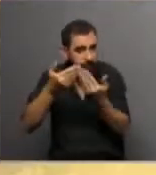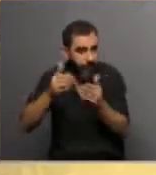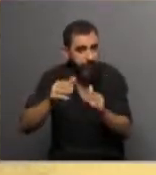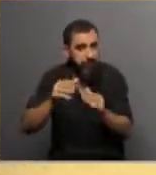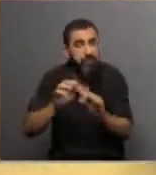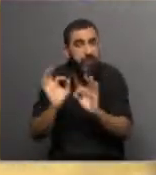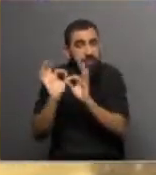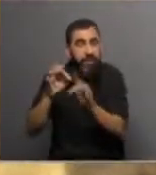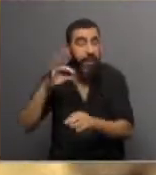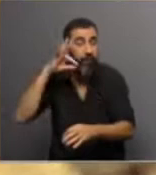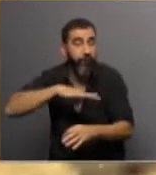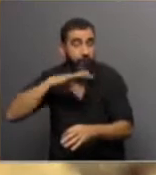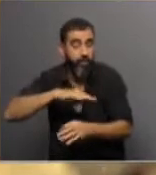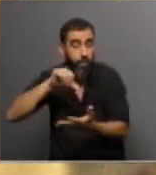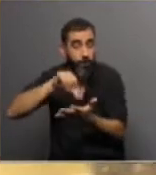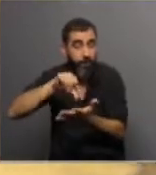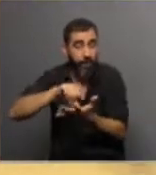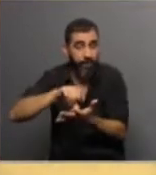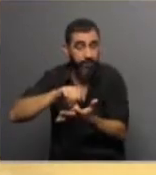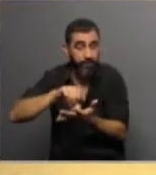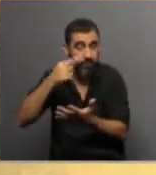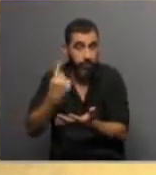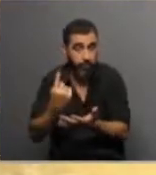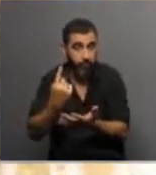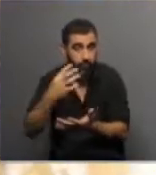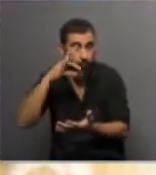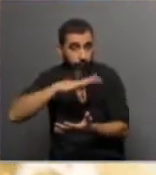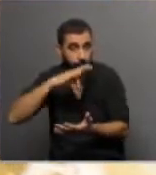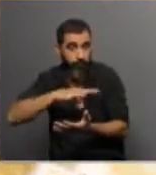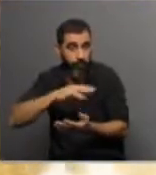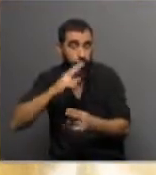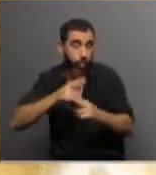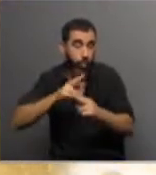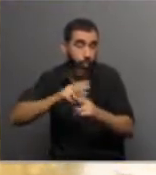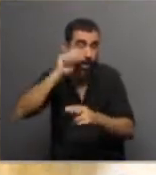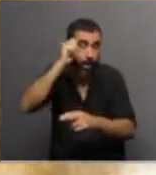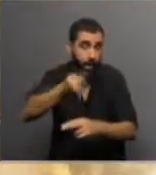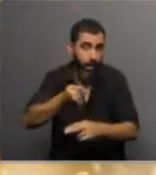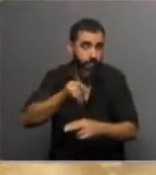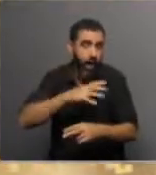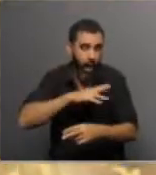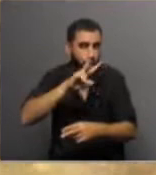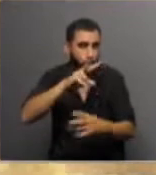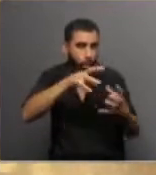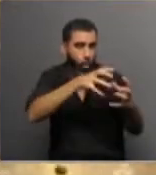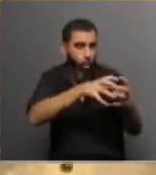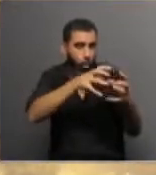ingresó, digamos, el virus al país a través de una variante, que es un linaje que se llama A. Este virus tiene como dos grandes